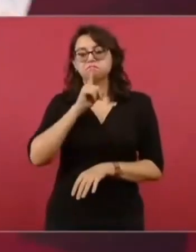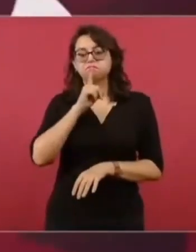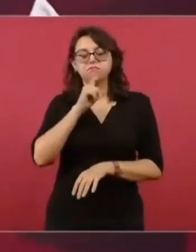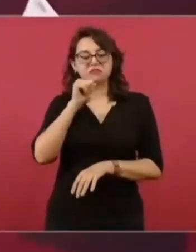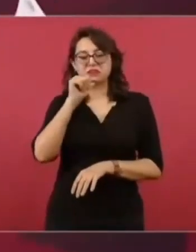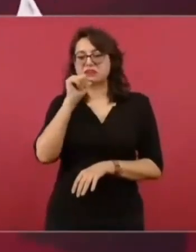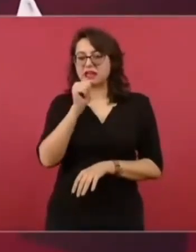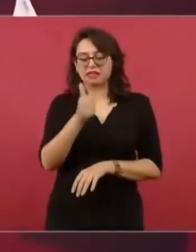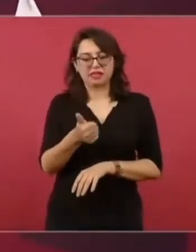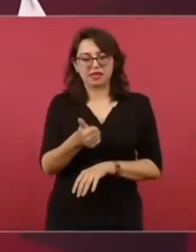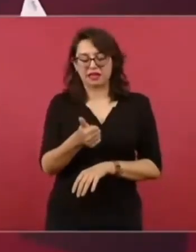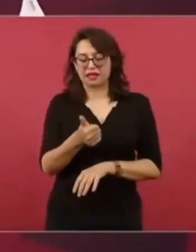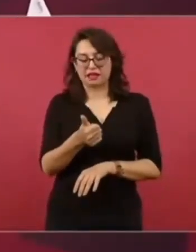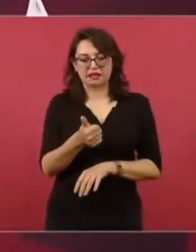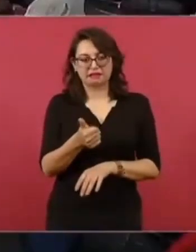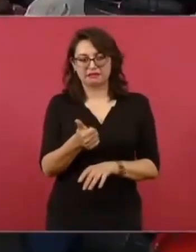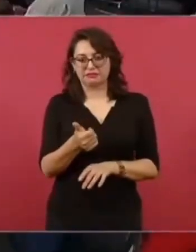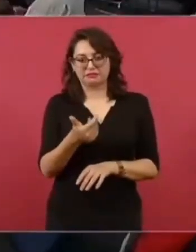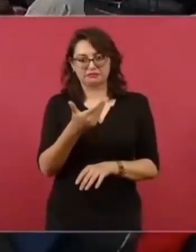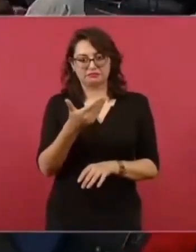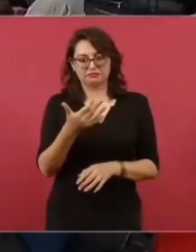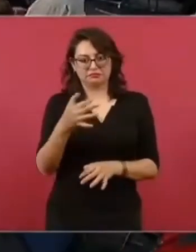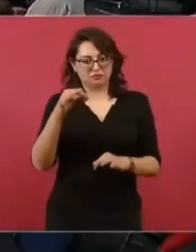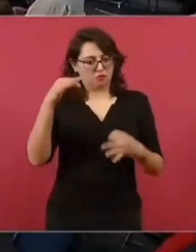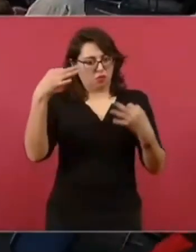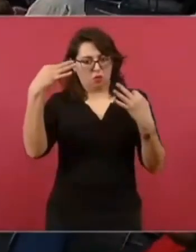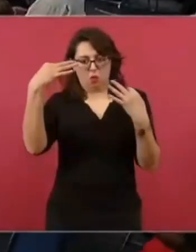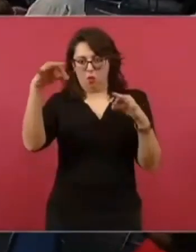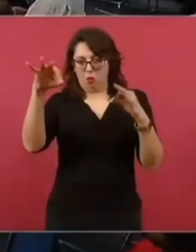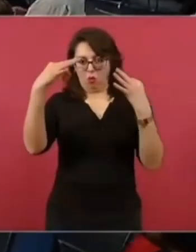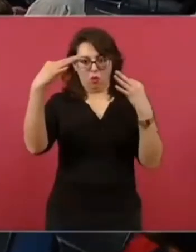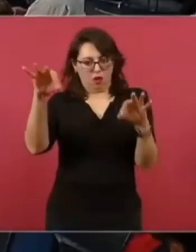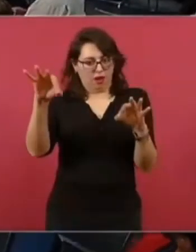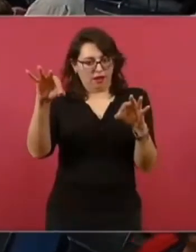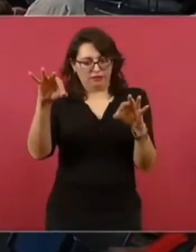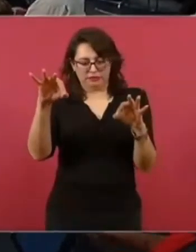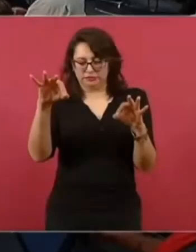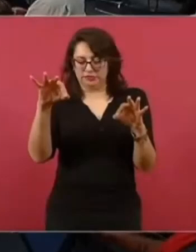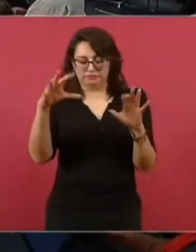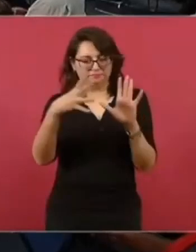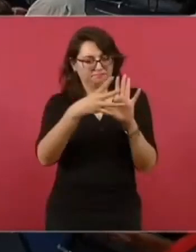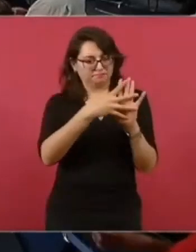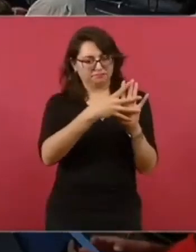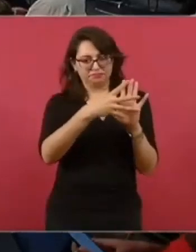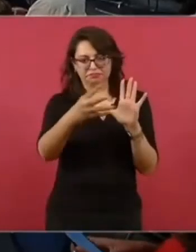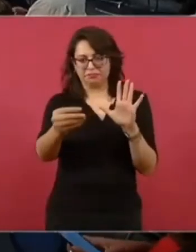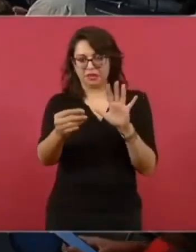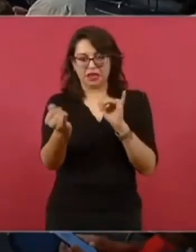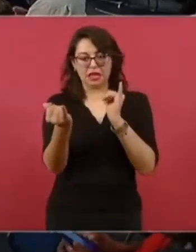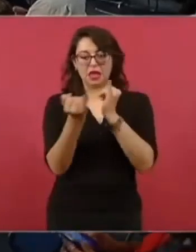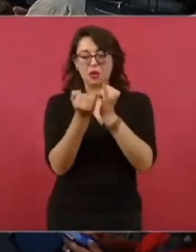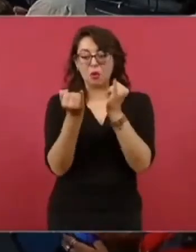Pero ni una coma, o sea, no lo revolcaban, pues.